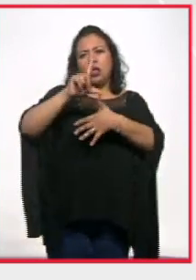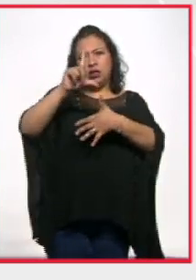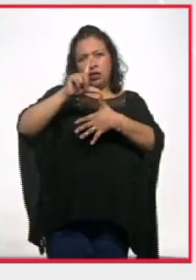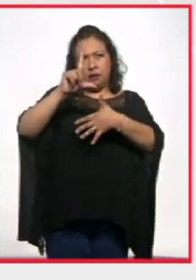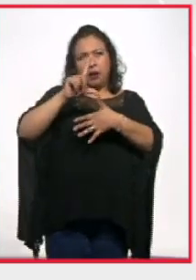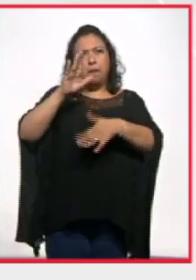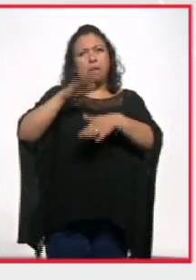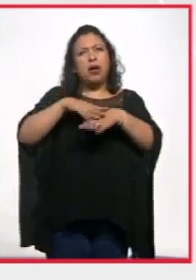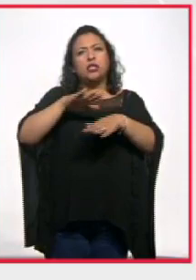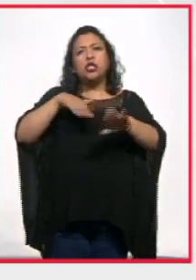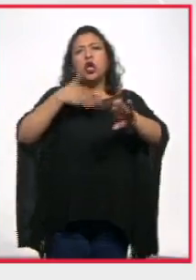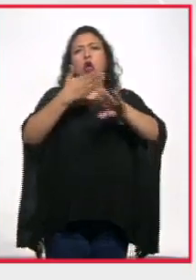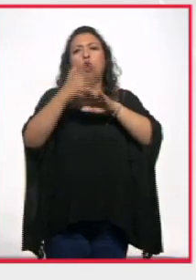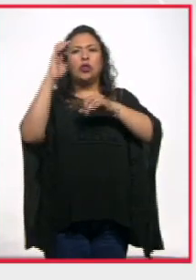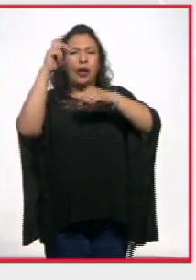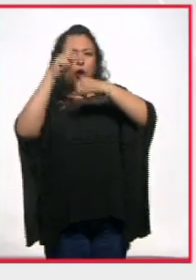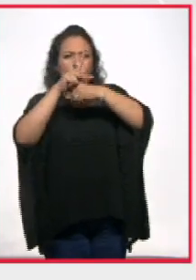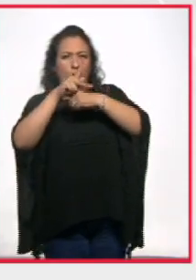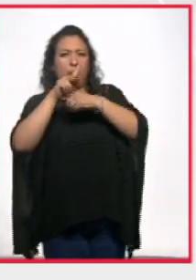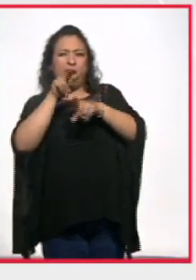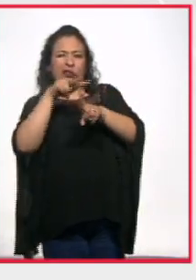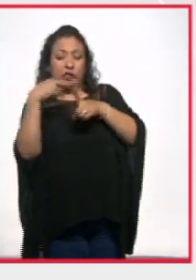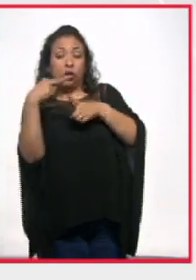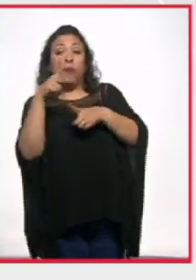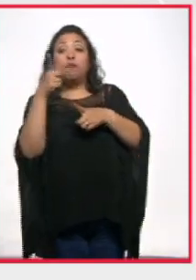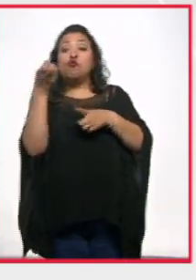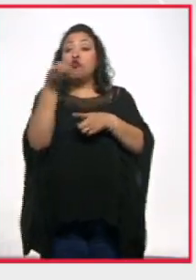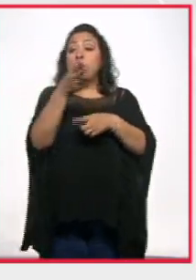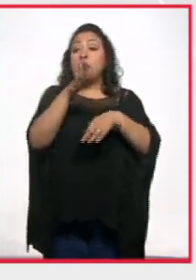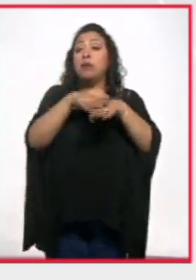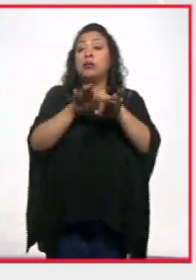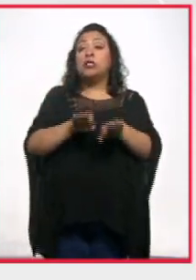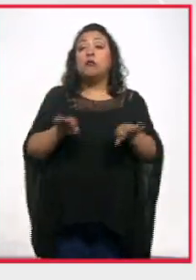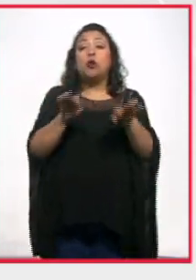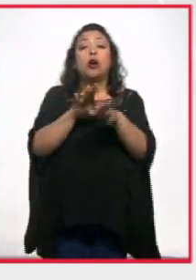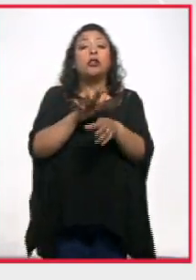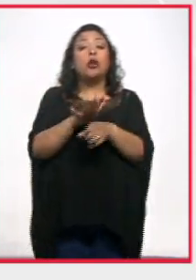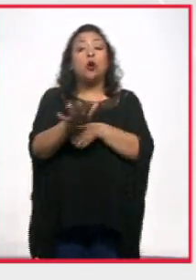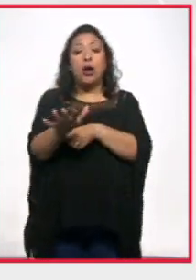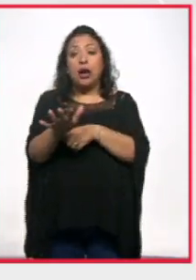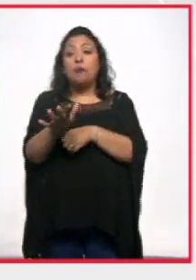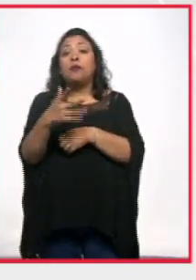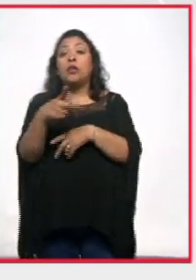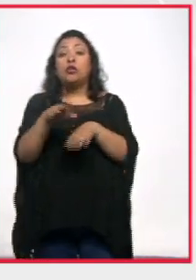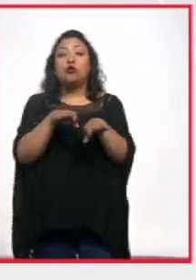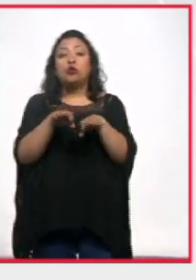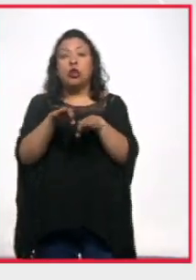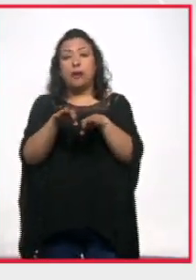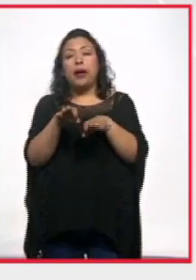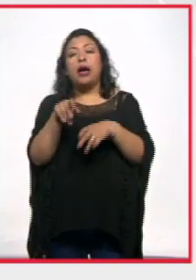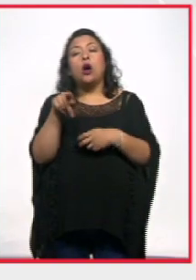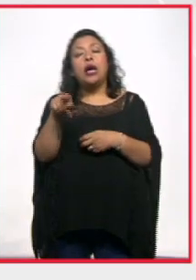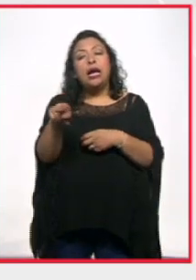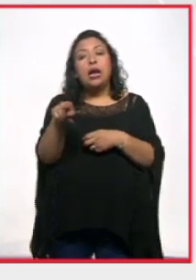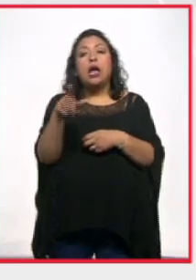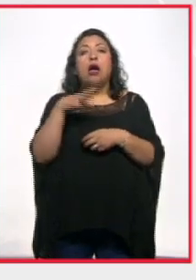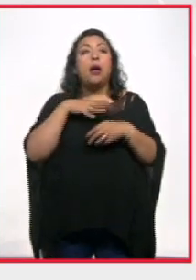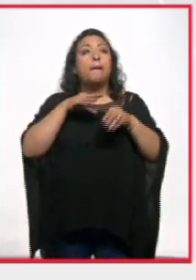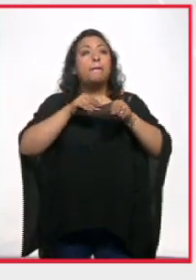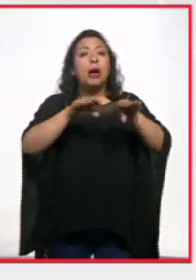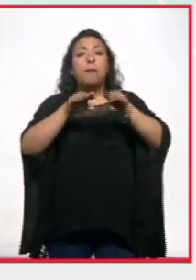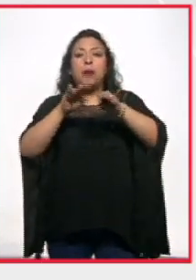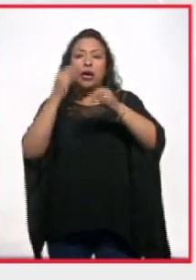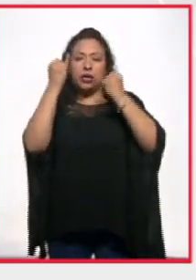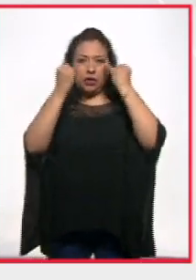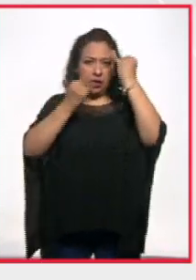sobre todo contra los eurocentrismos. Una de sus aportaciones más importantes es su trabajo como divulgador de